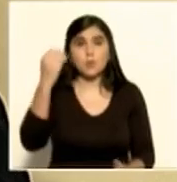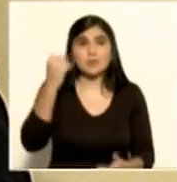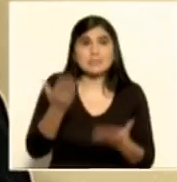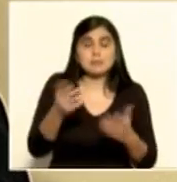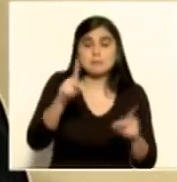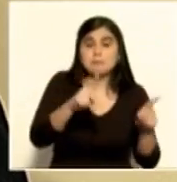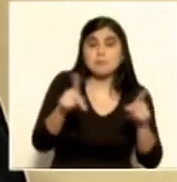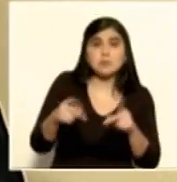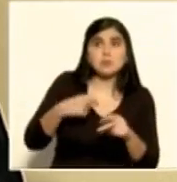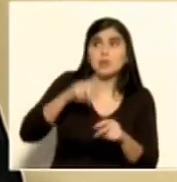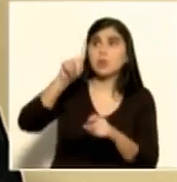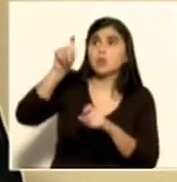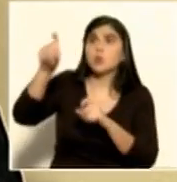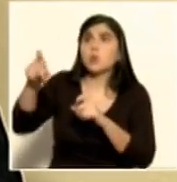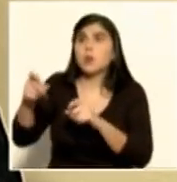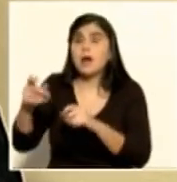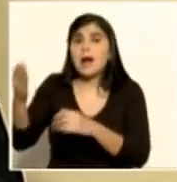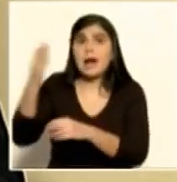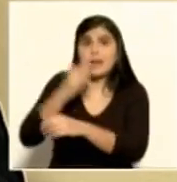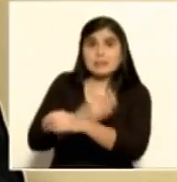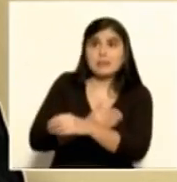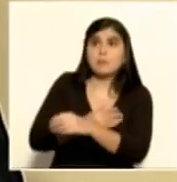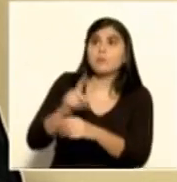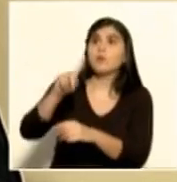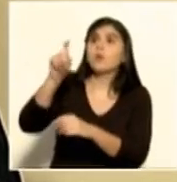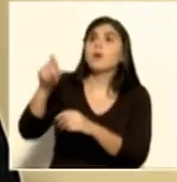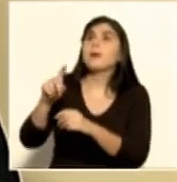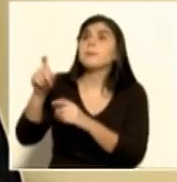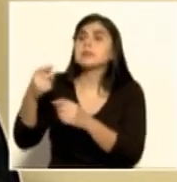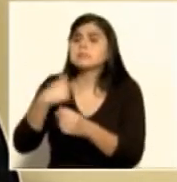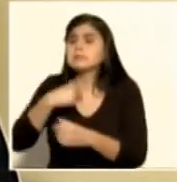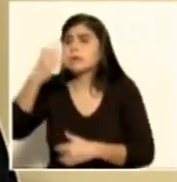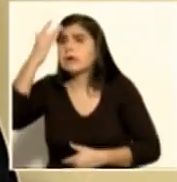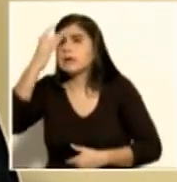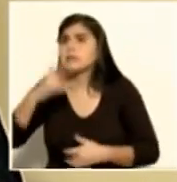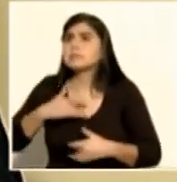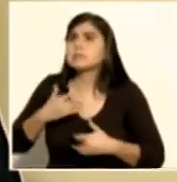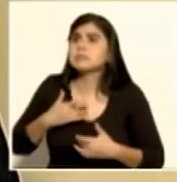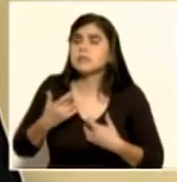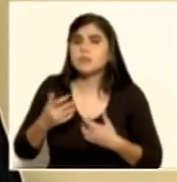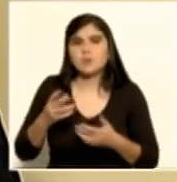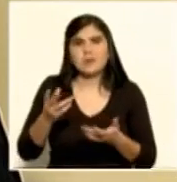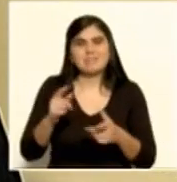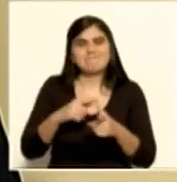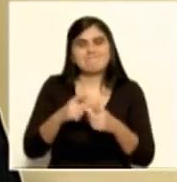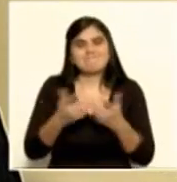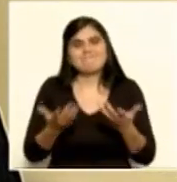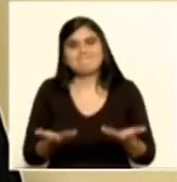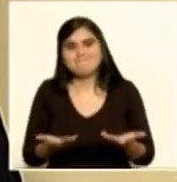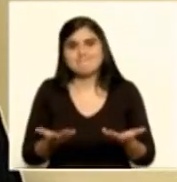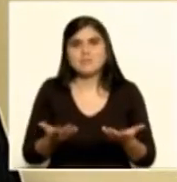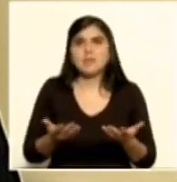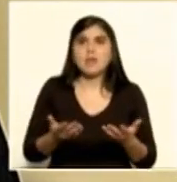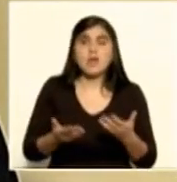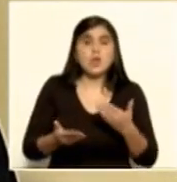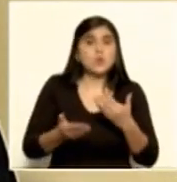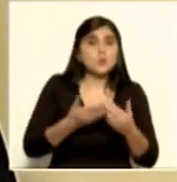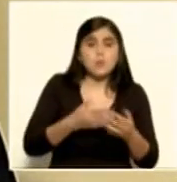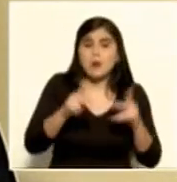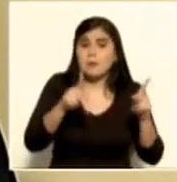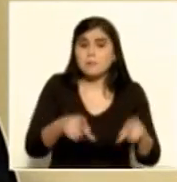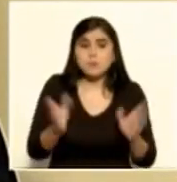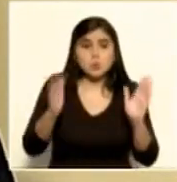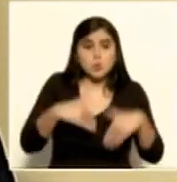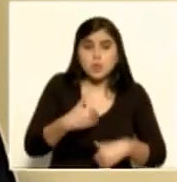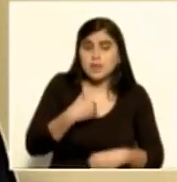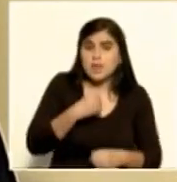oportunamente. Y yo sí quiero hacer aquí recordar una mención de que las personas, aunque no tengan trabajo, aunque no tengan